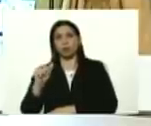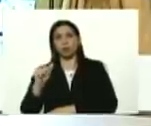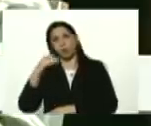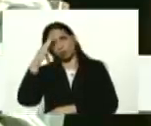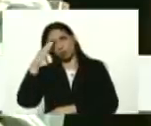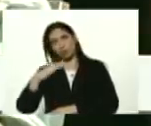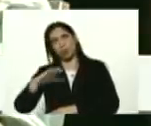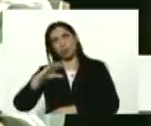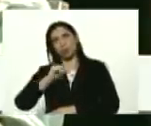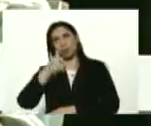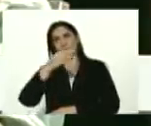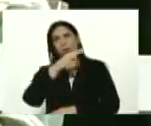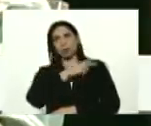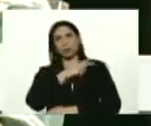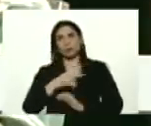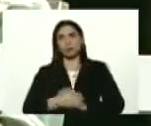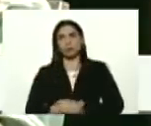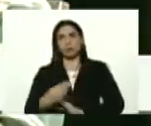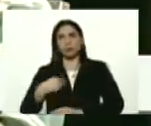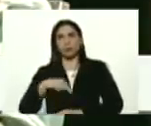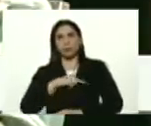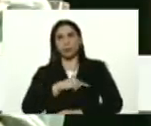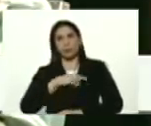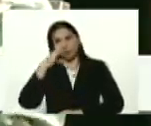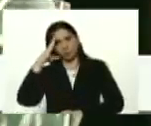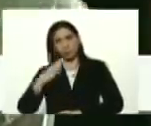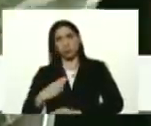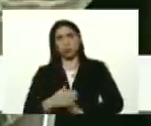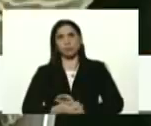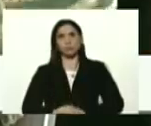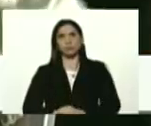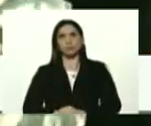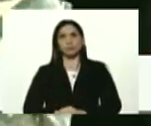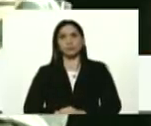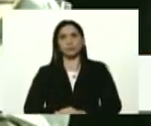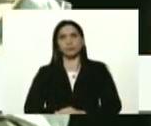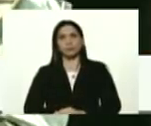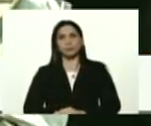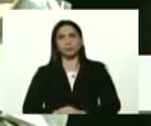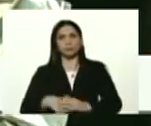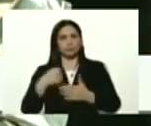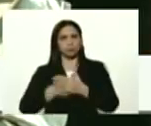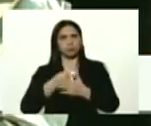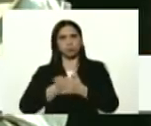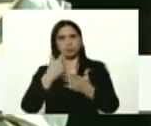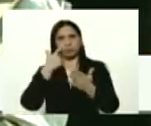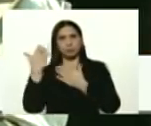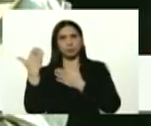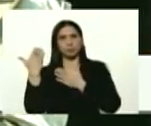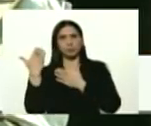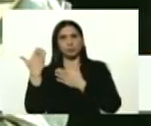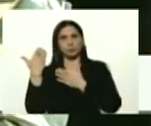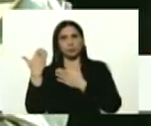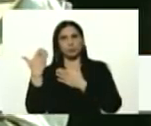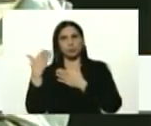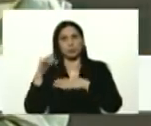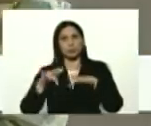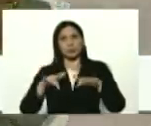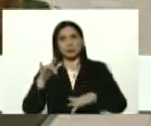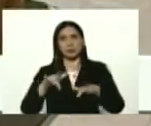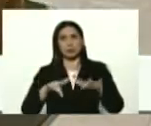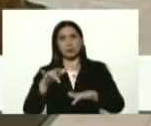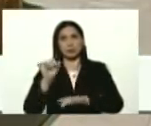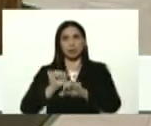sargento. Segundo de nuestra Milicia Nacional Bolivariana, combatiente. Ella es secretaria